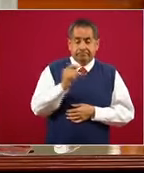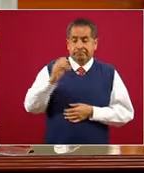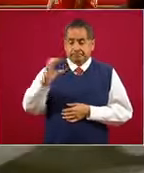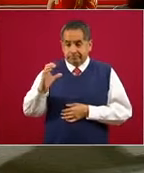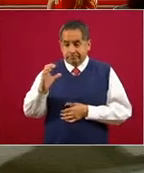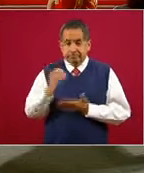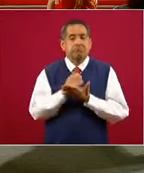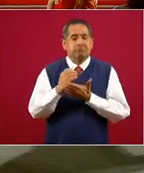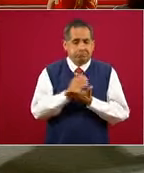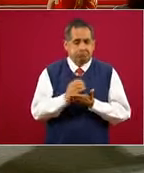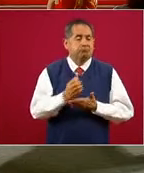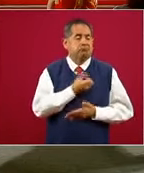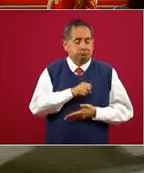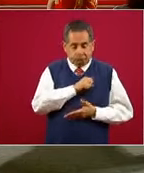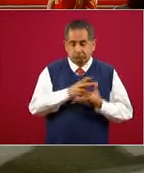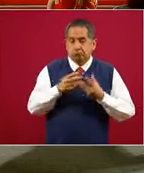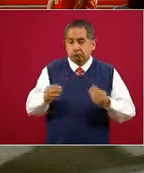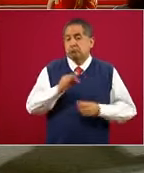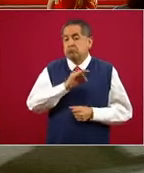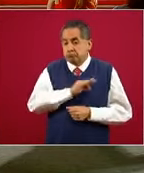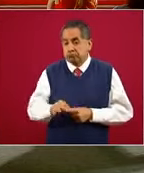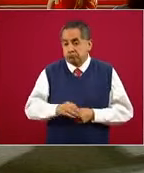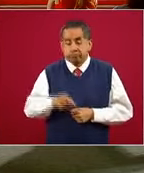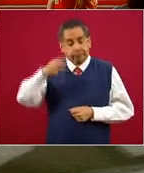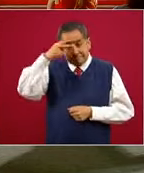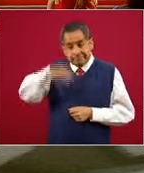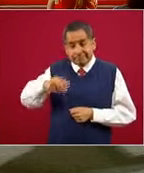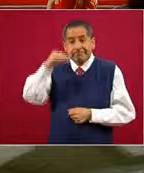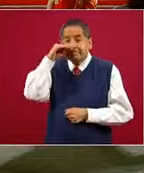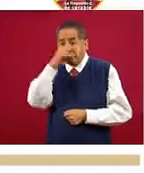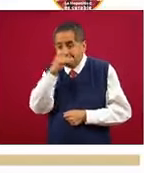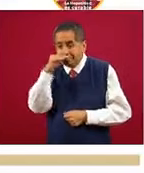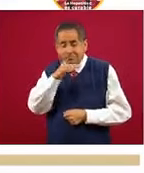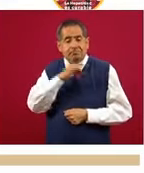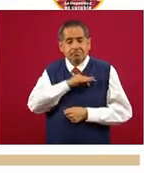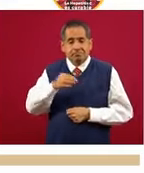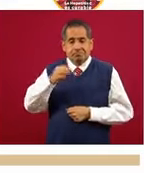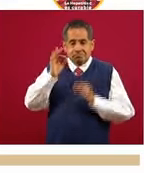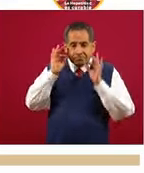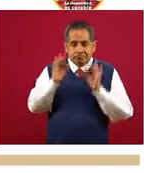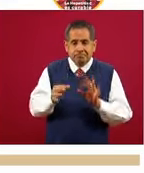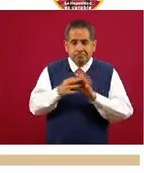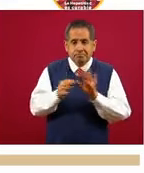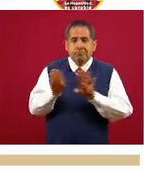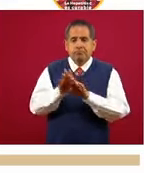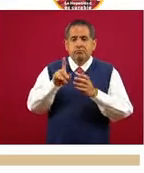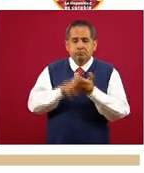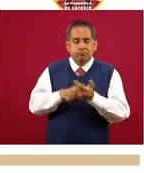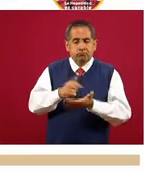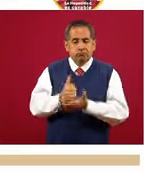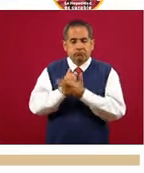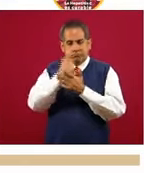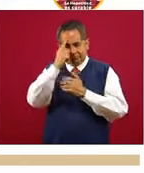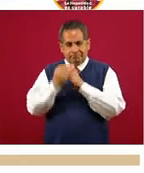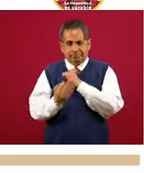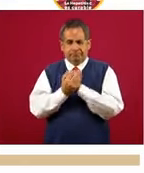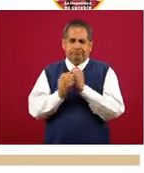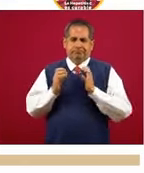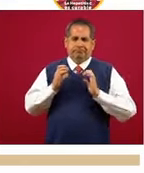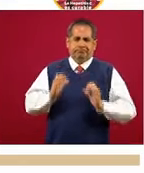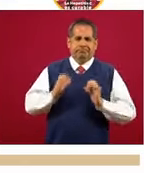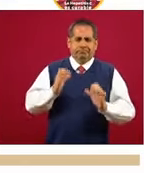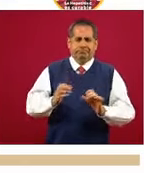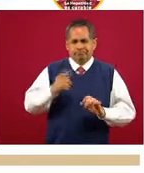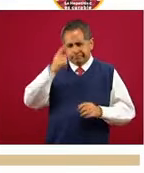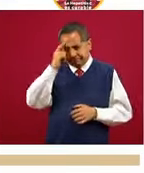curable y en México tenemos un tratamiento que es gratuito, que es efectivo y que nos ayuda a prevenir